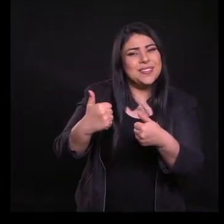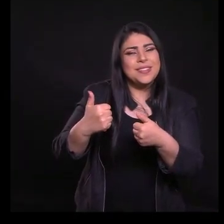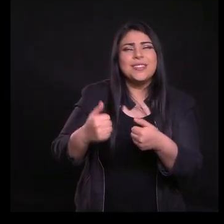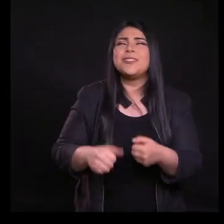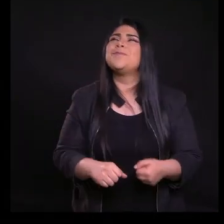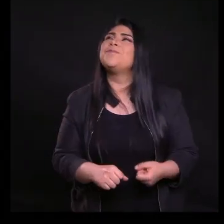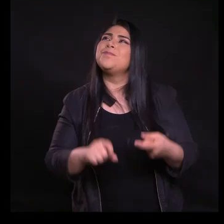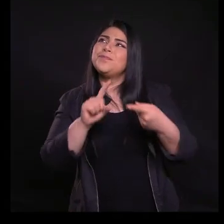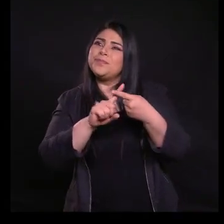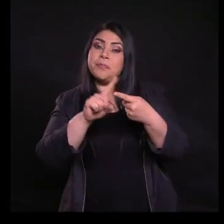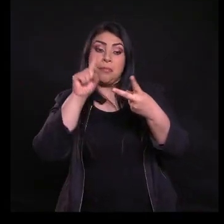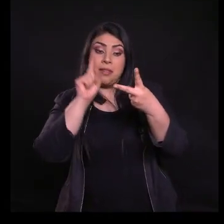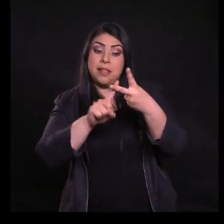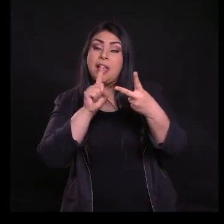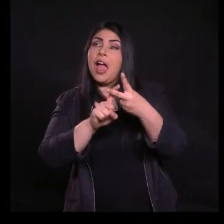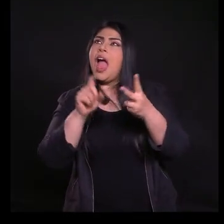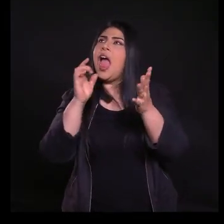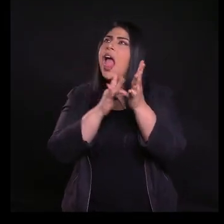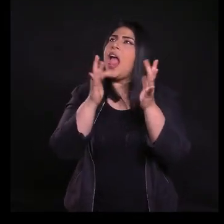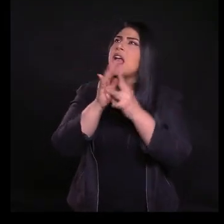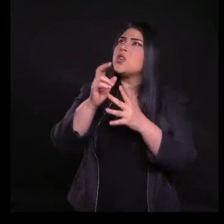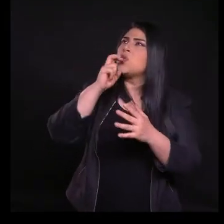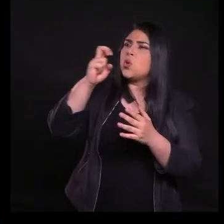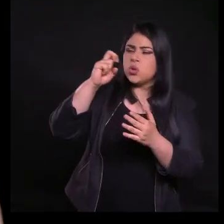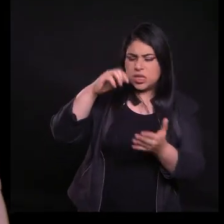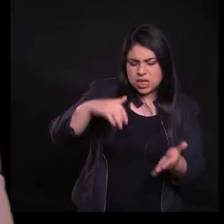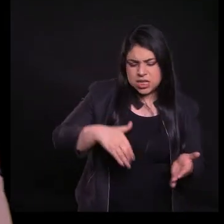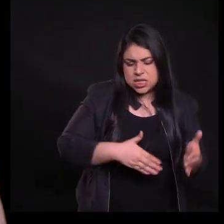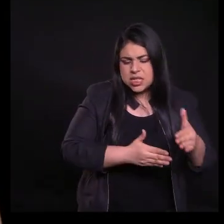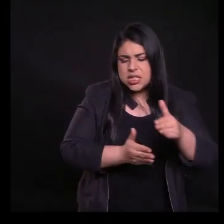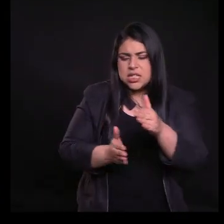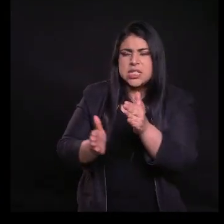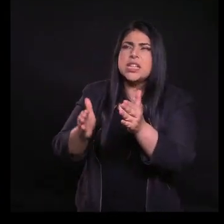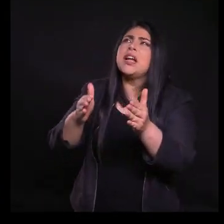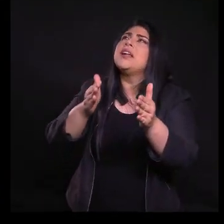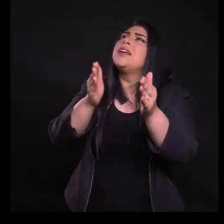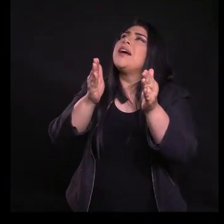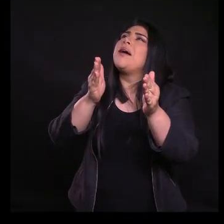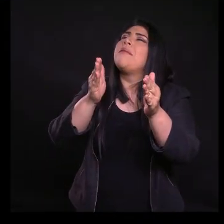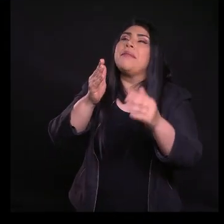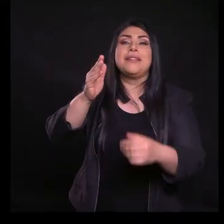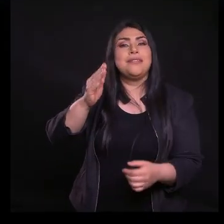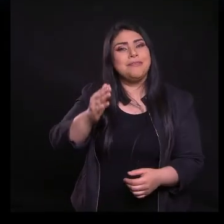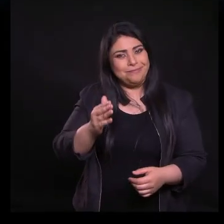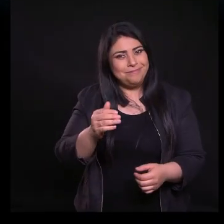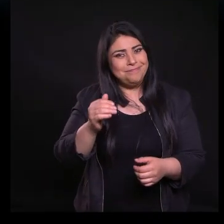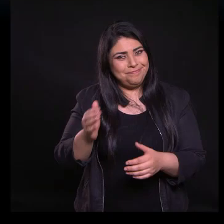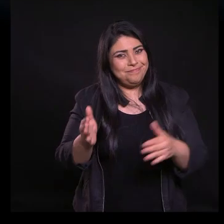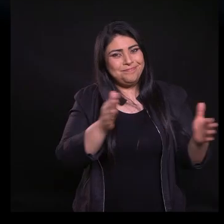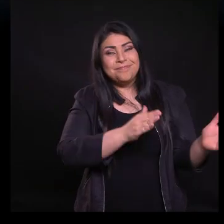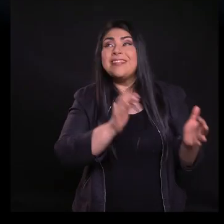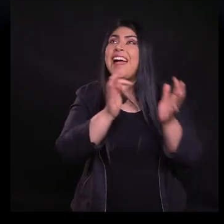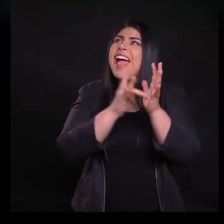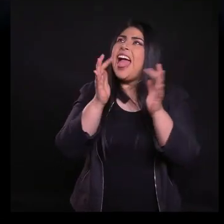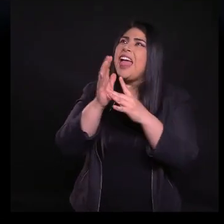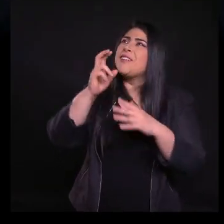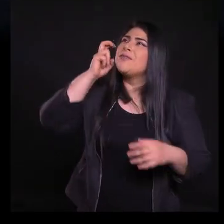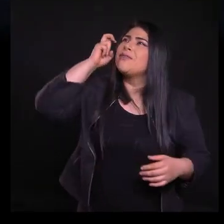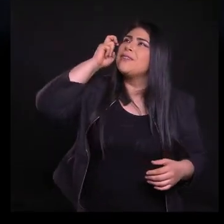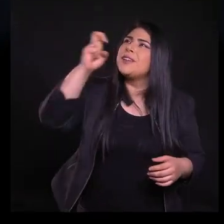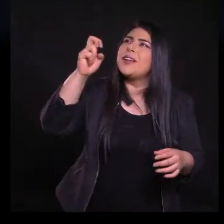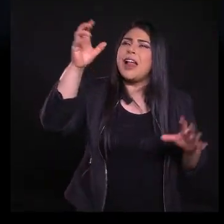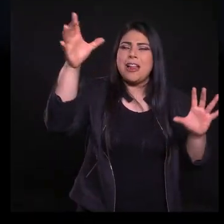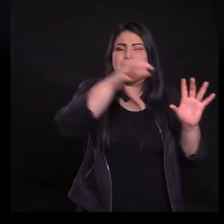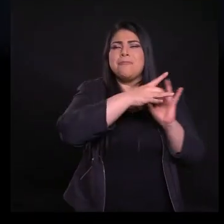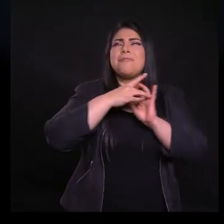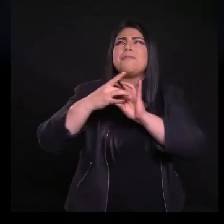jesús es el camino que necesito seguir y ahora digo mío jesús es el mediador el que está a